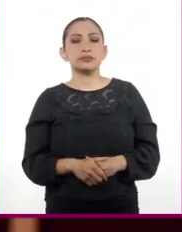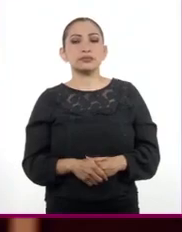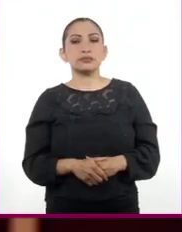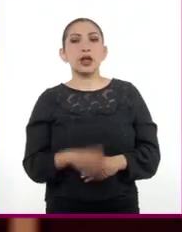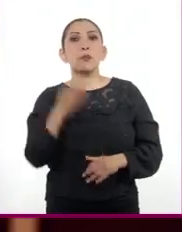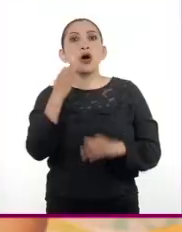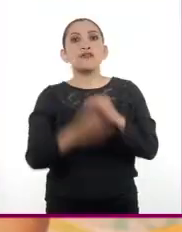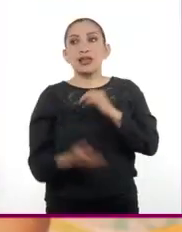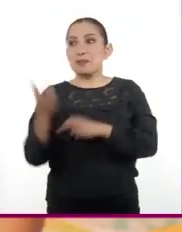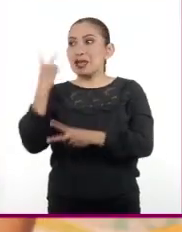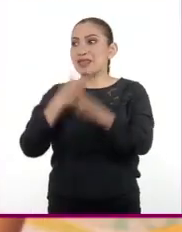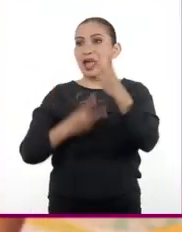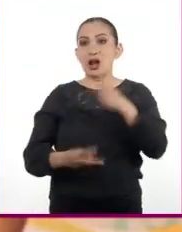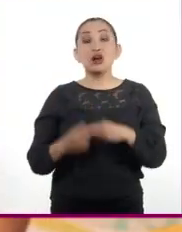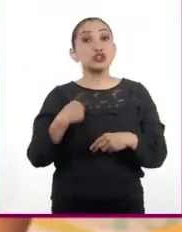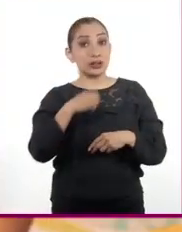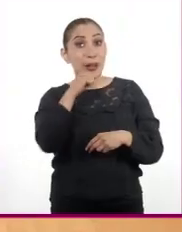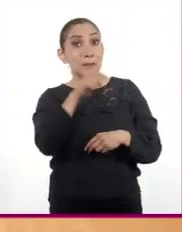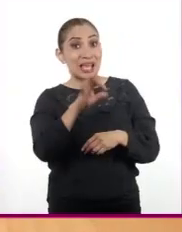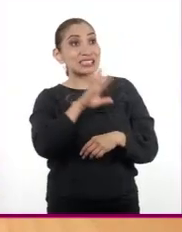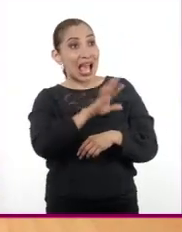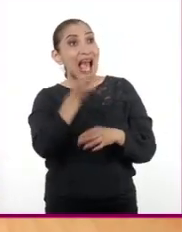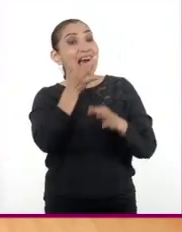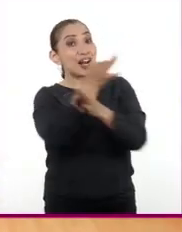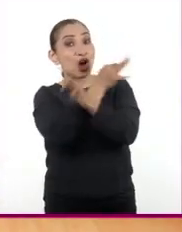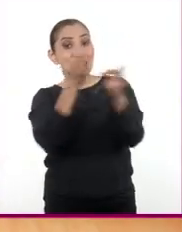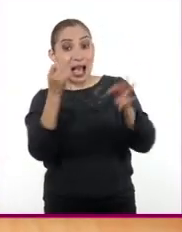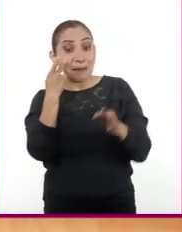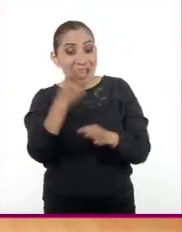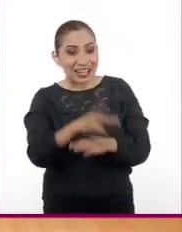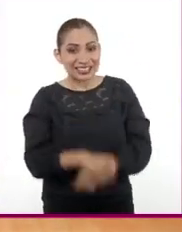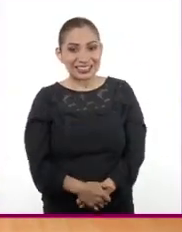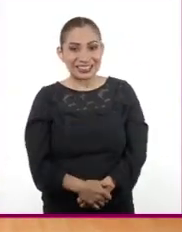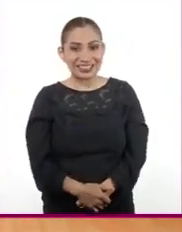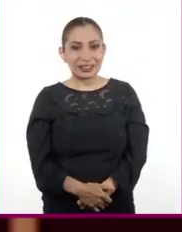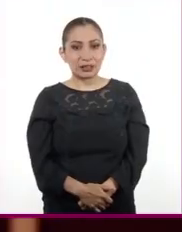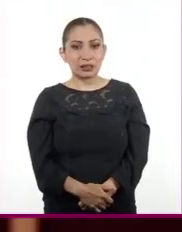Por fin llegaron. Yo también los vi anunciados. ¡Ábrelos!